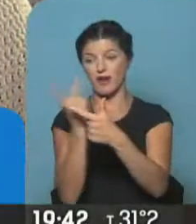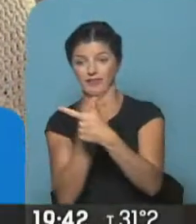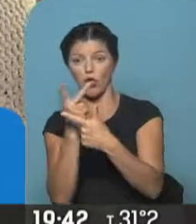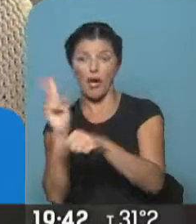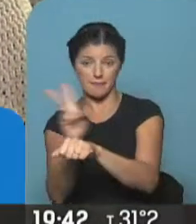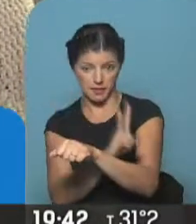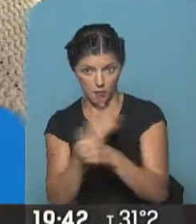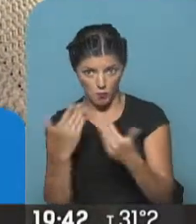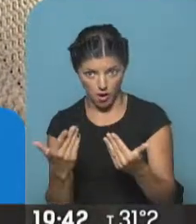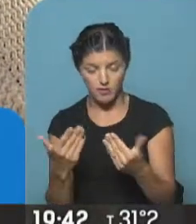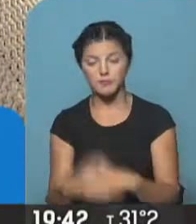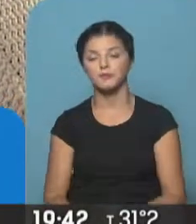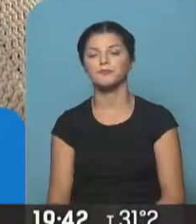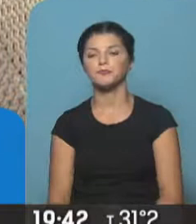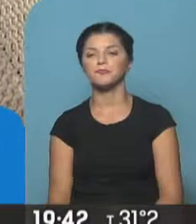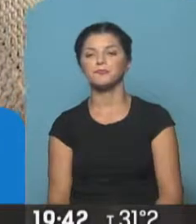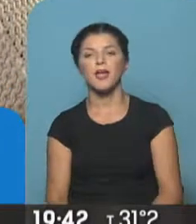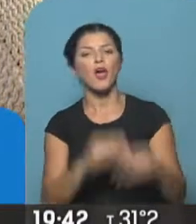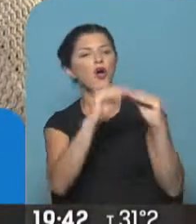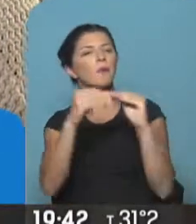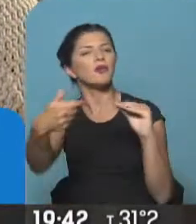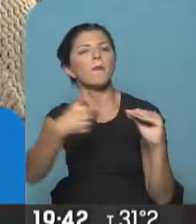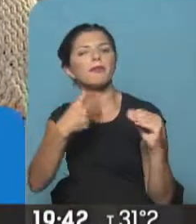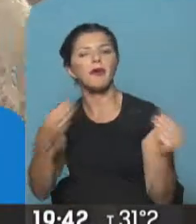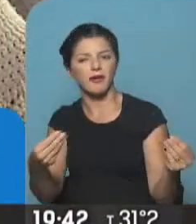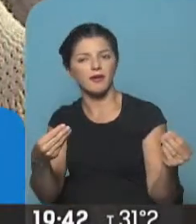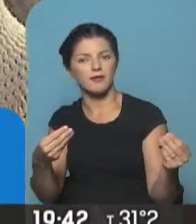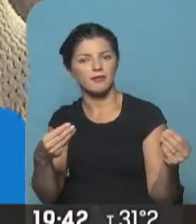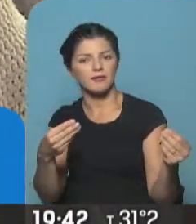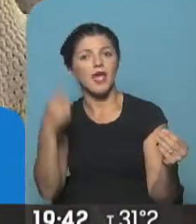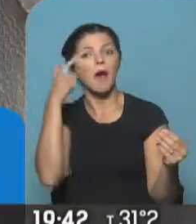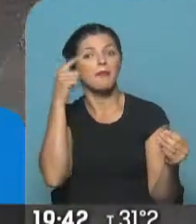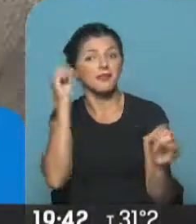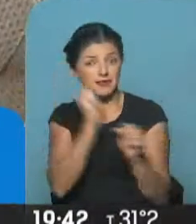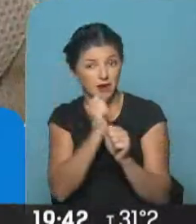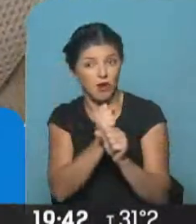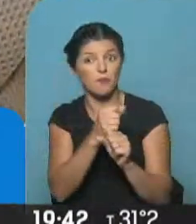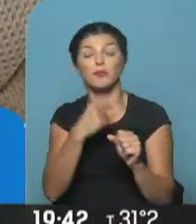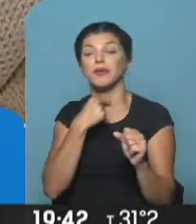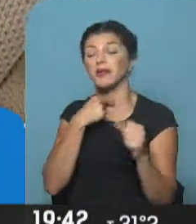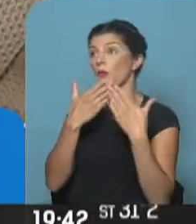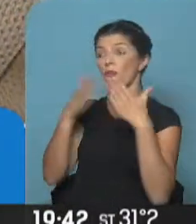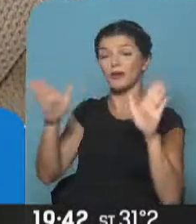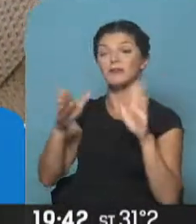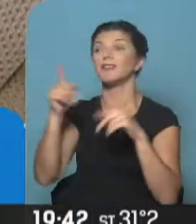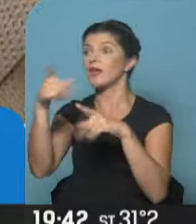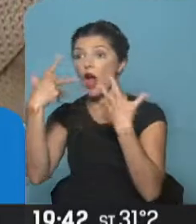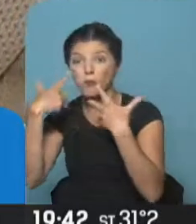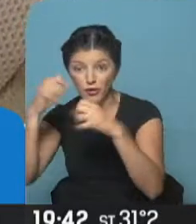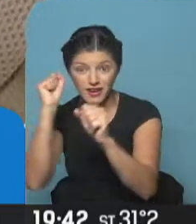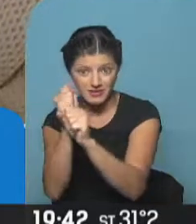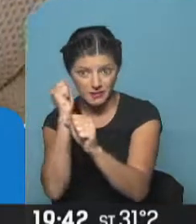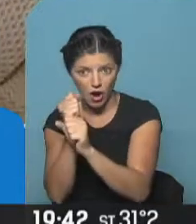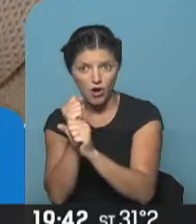más piden los compañeros es eso, es capacitación laboral, porque no quieren volver a la cárcel. No quiere volver a la cárcel. En la cárcel se